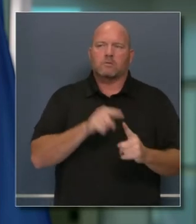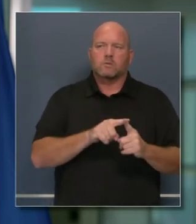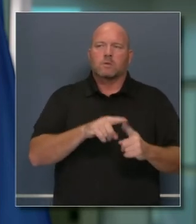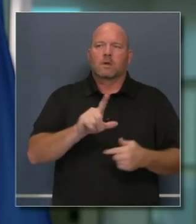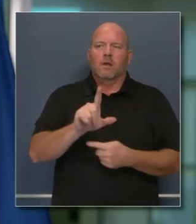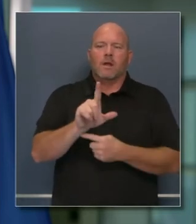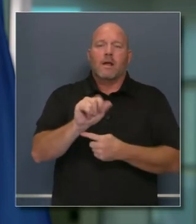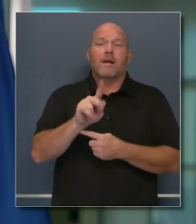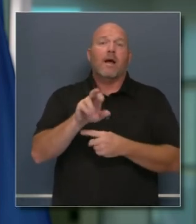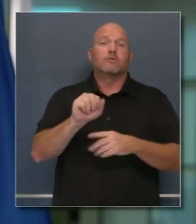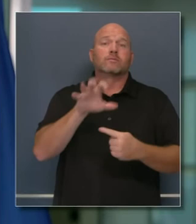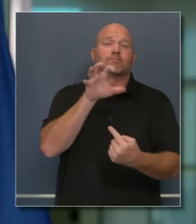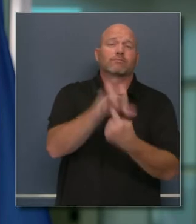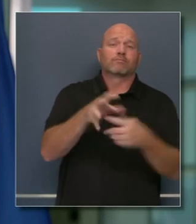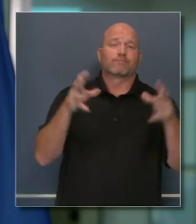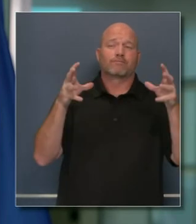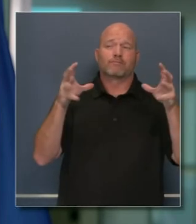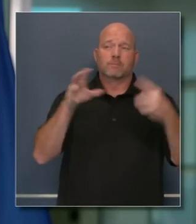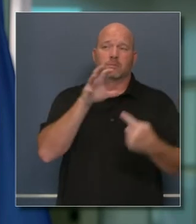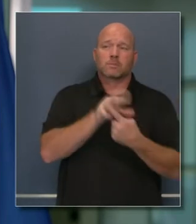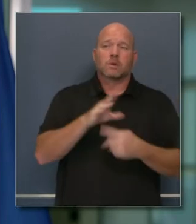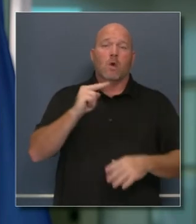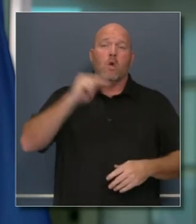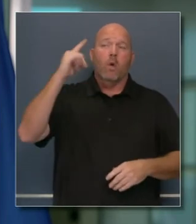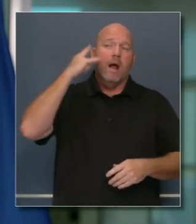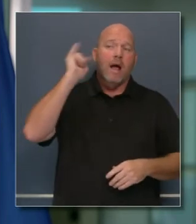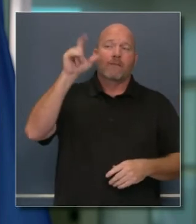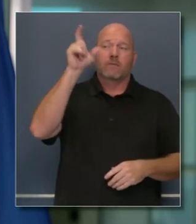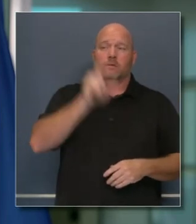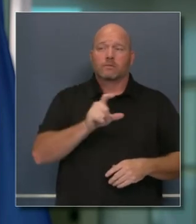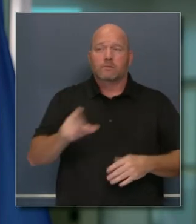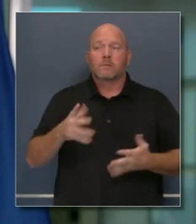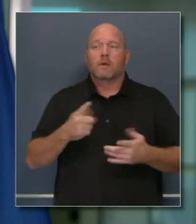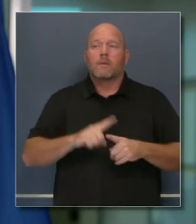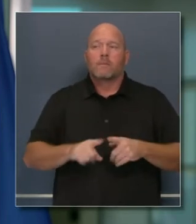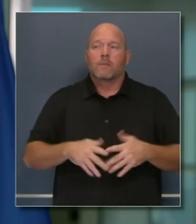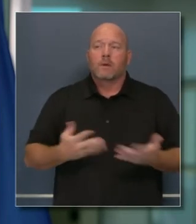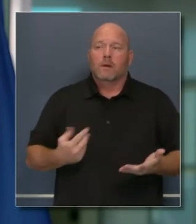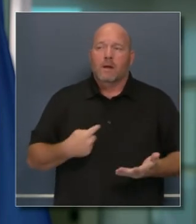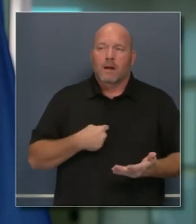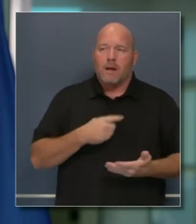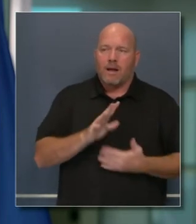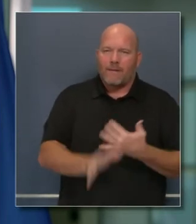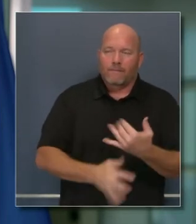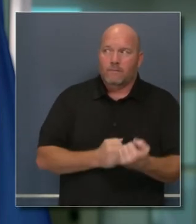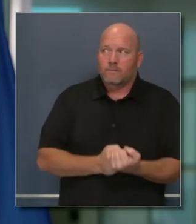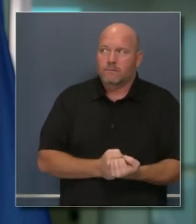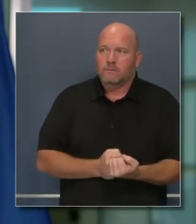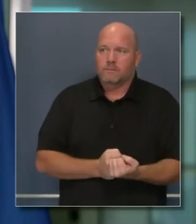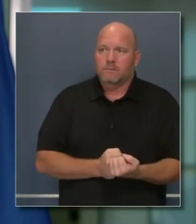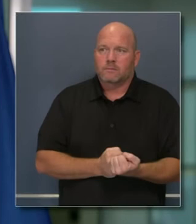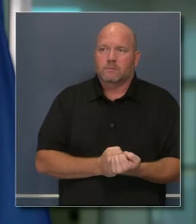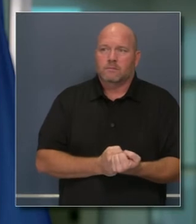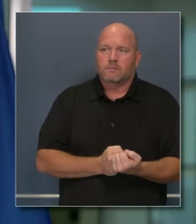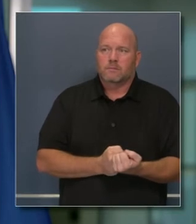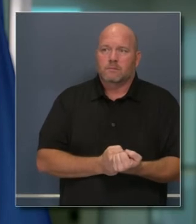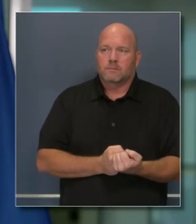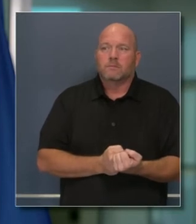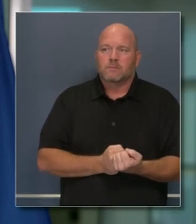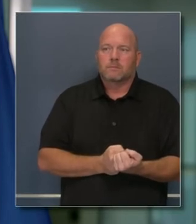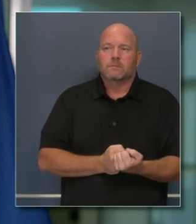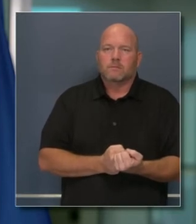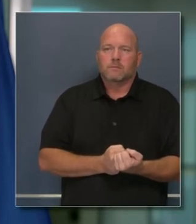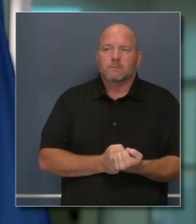relación a los laguneros, sí. Soy residente del norte de California, pero soy aficionado de los laguneros. Lo digo